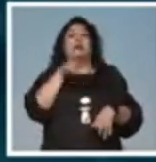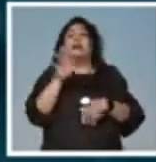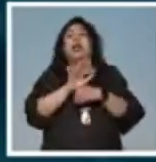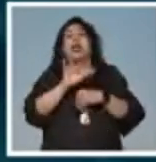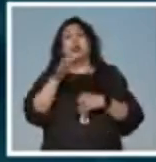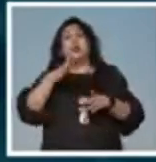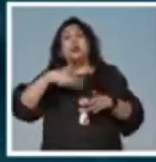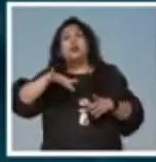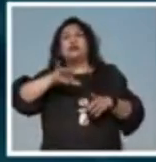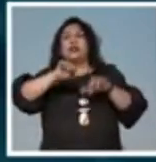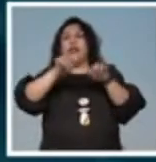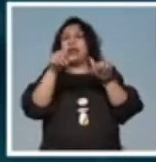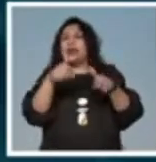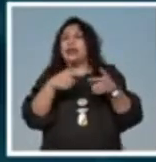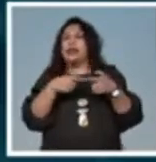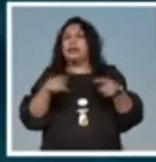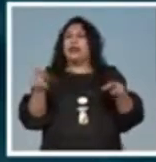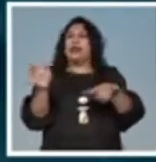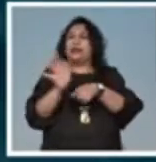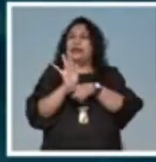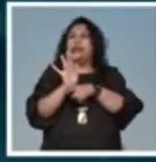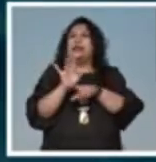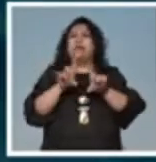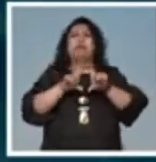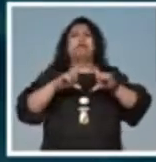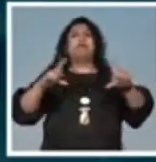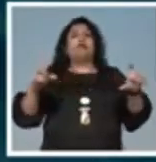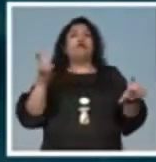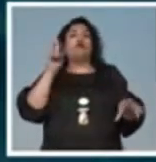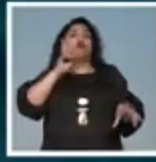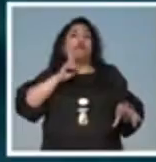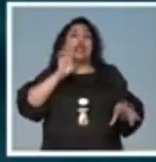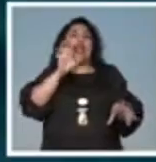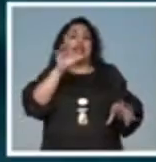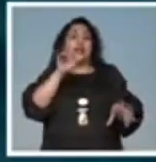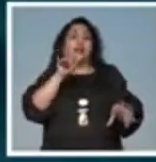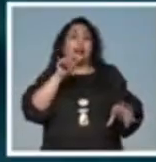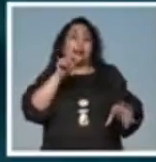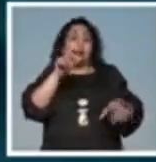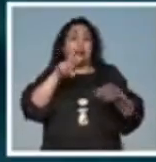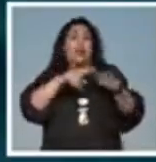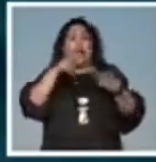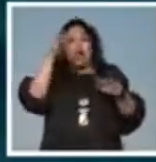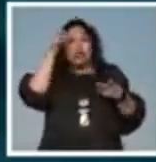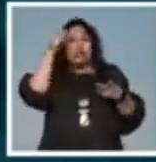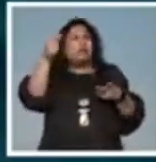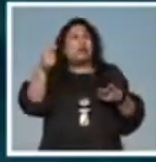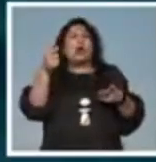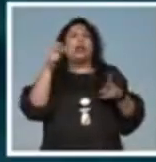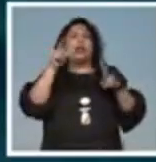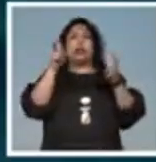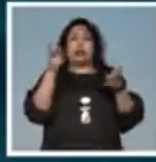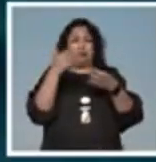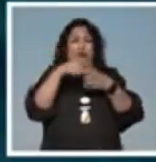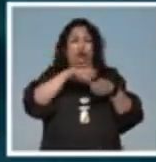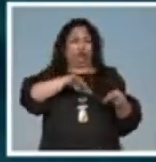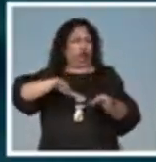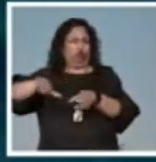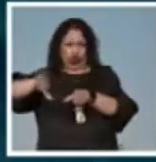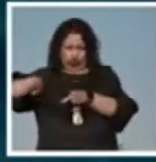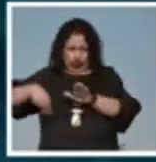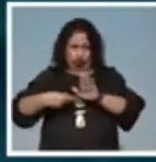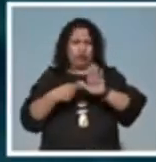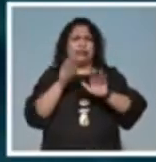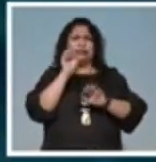con otras búsquedas artísticas, un cine que puede etiquetarse como experimental o conceptual y que no deja de lado las temáticas sociales.